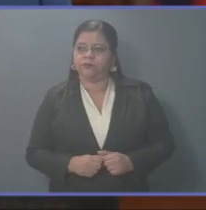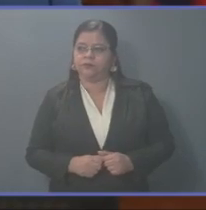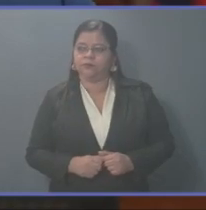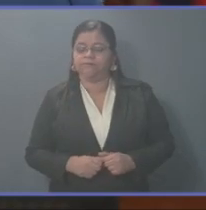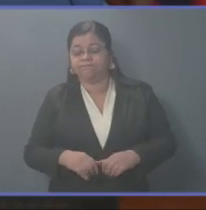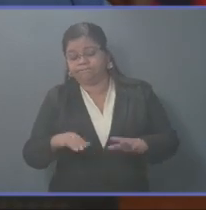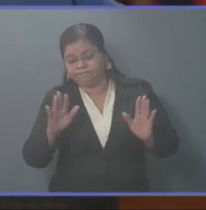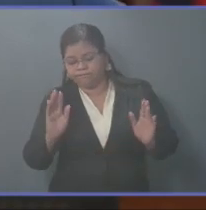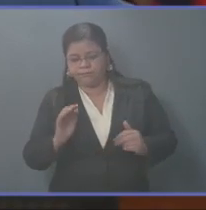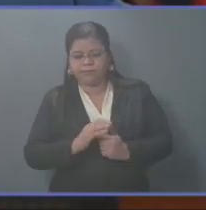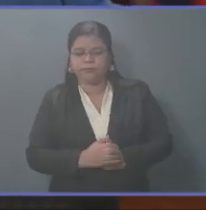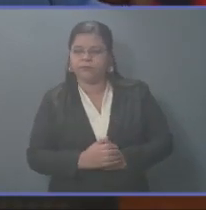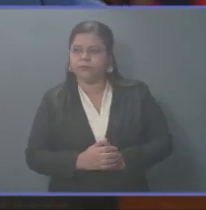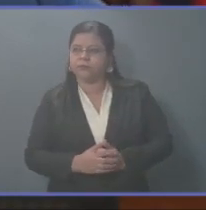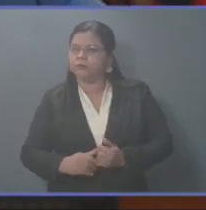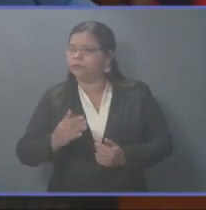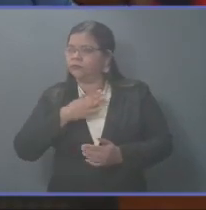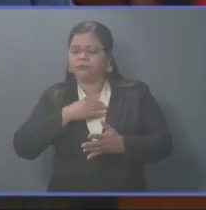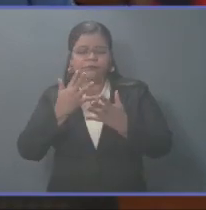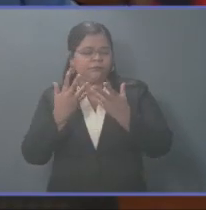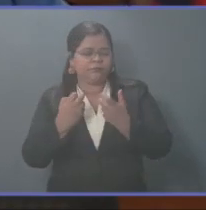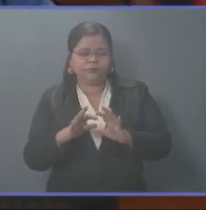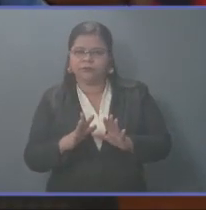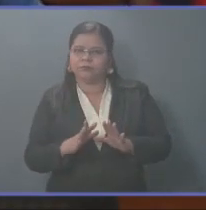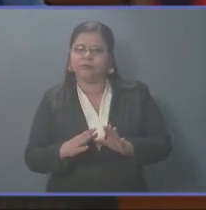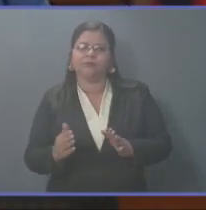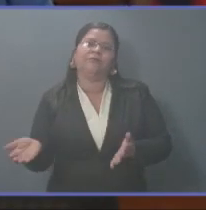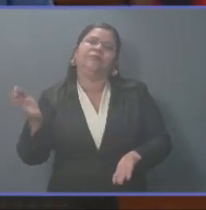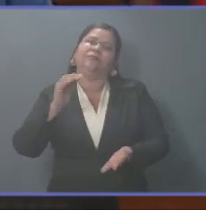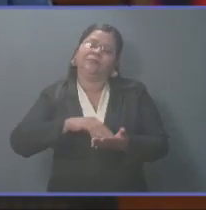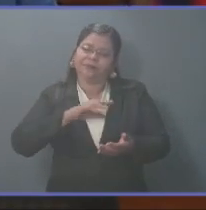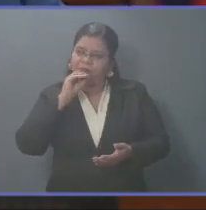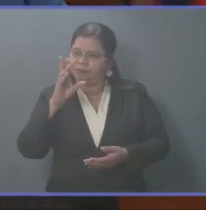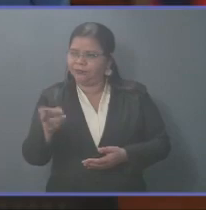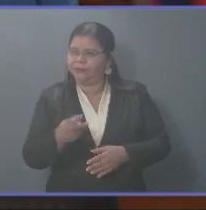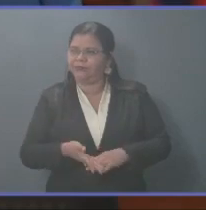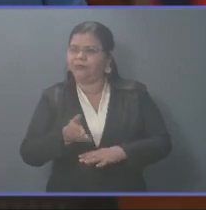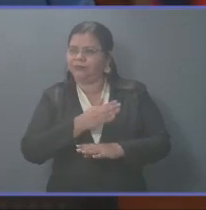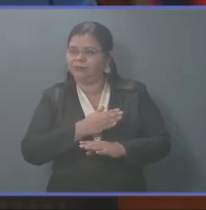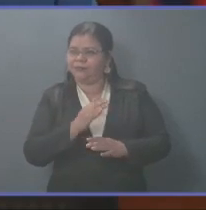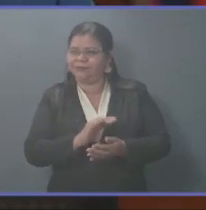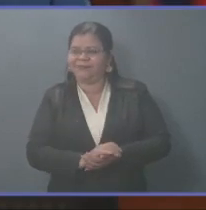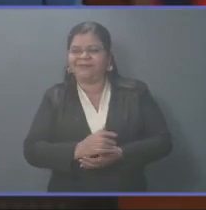Bueno, ya no voy a repetir todo lo que había dicho, pero